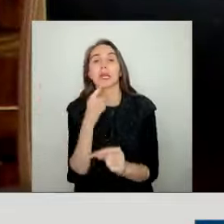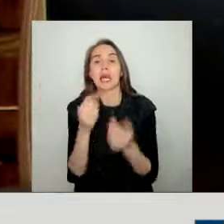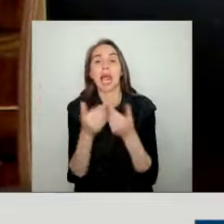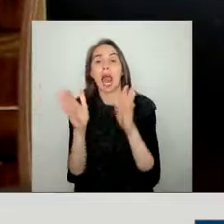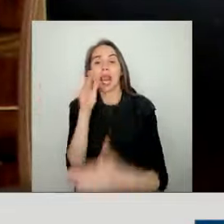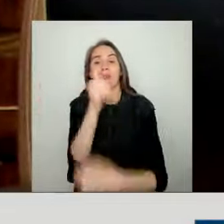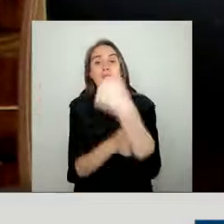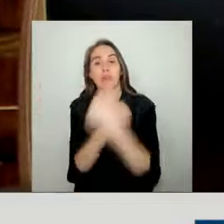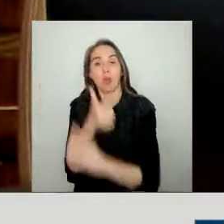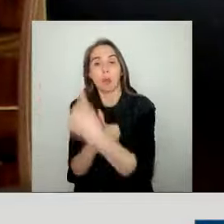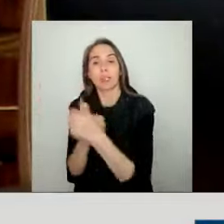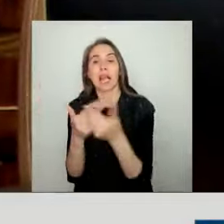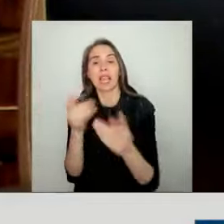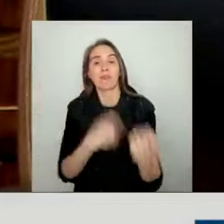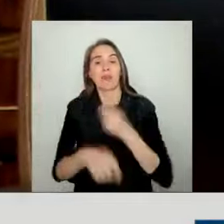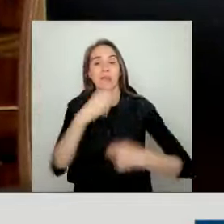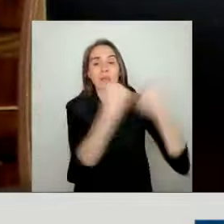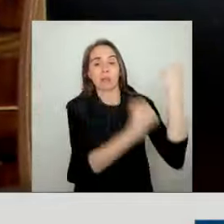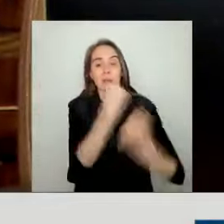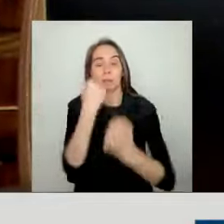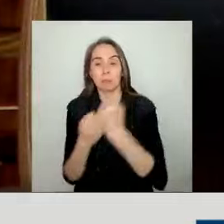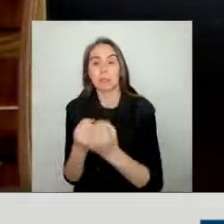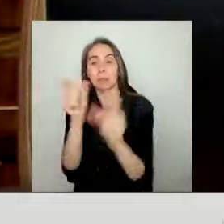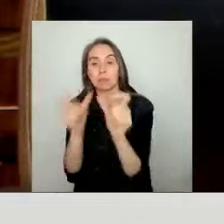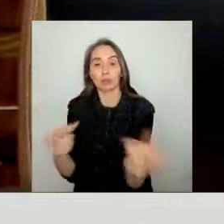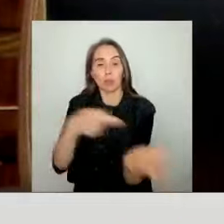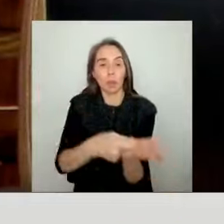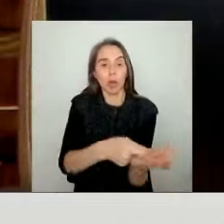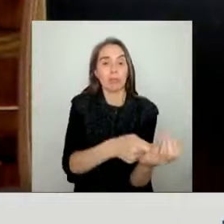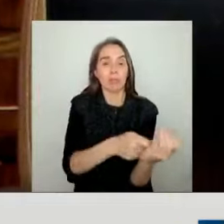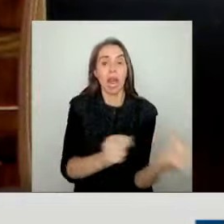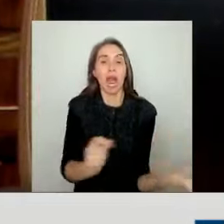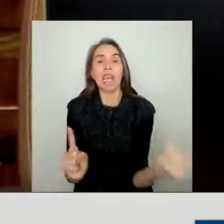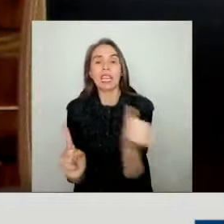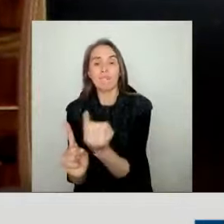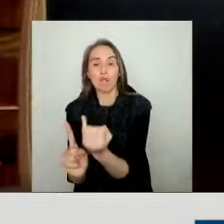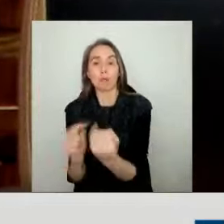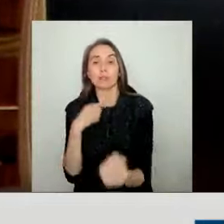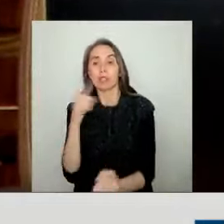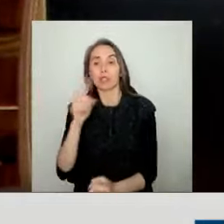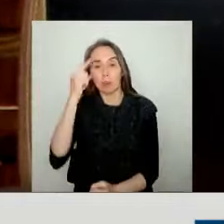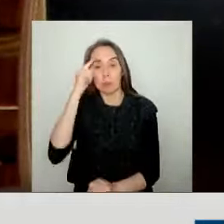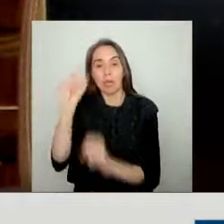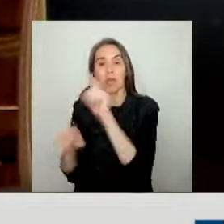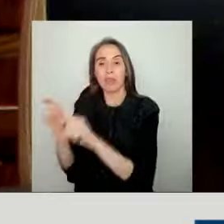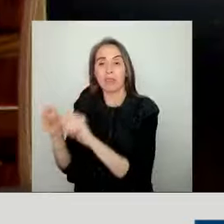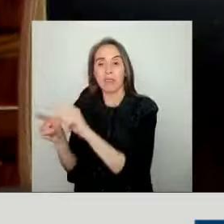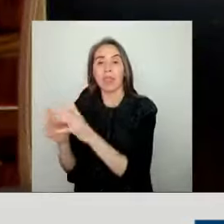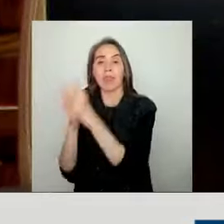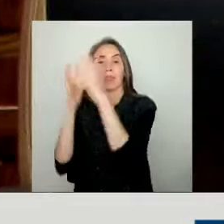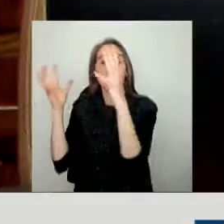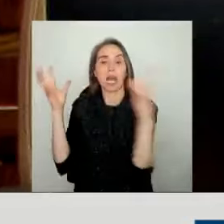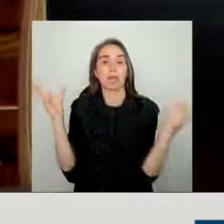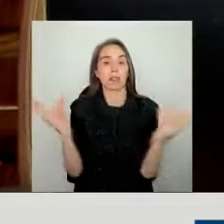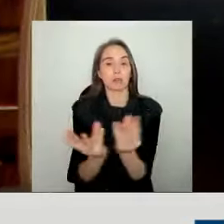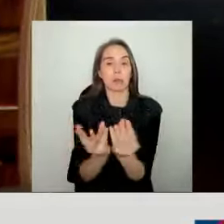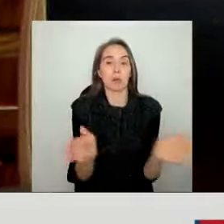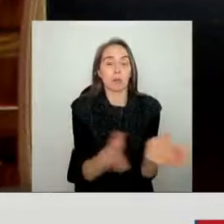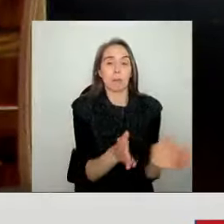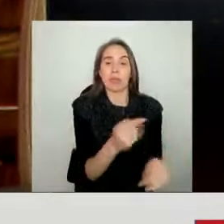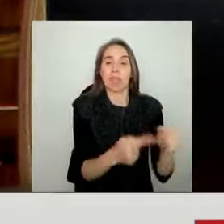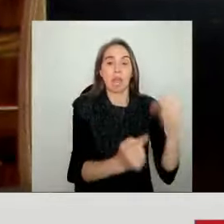Libre Mercado la información de los consumidores y yo a lo menos no entro en la lógica de que se defiende a uno a los grandes a los chicos a los medianos aquí mi punto es